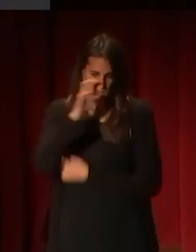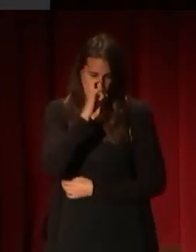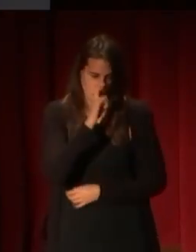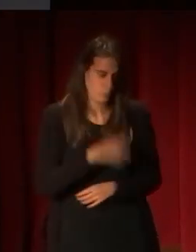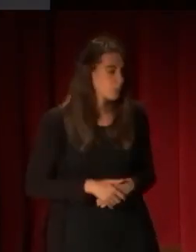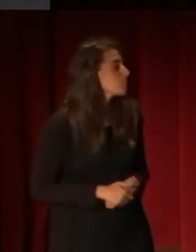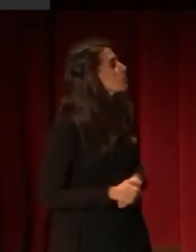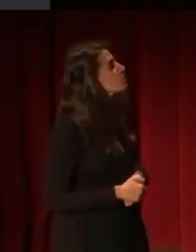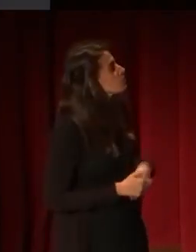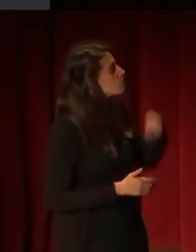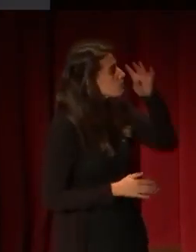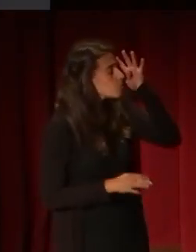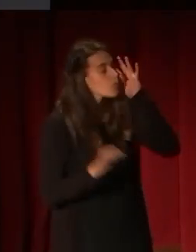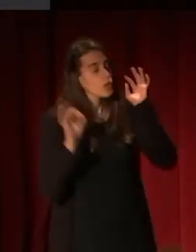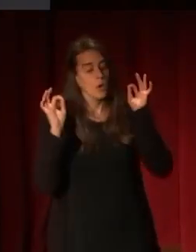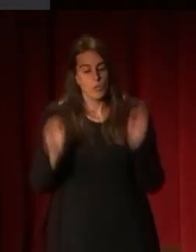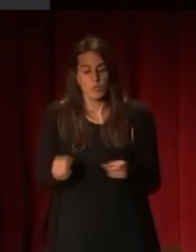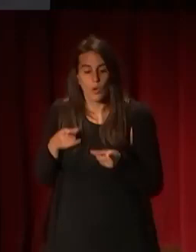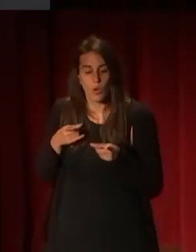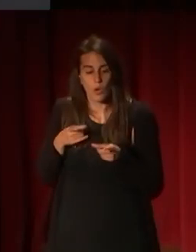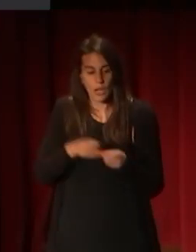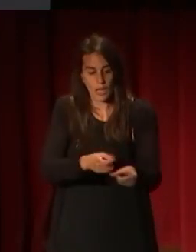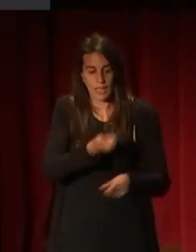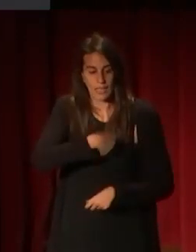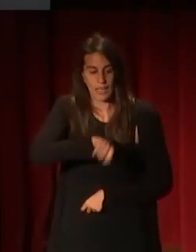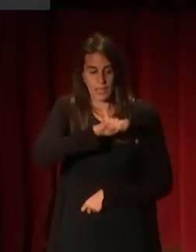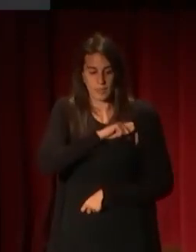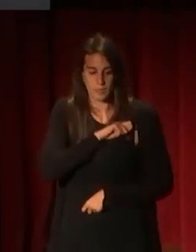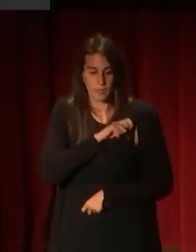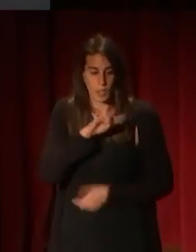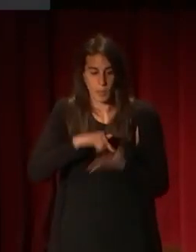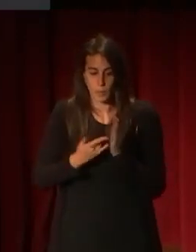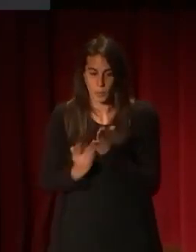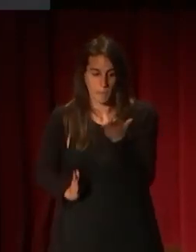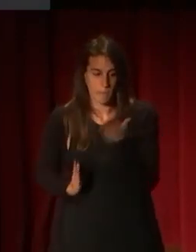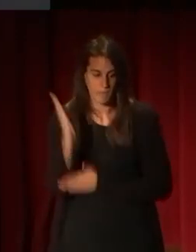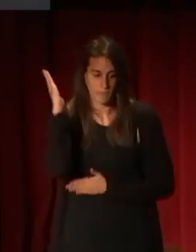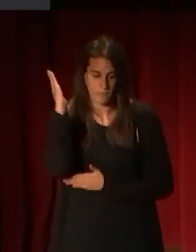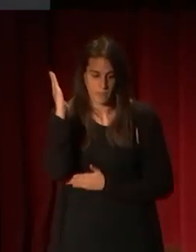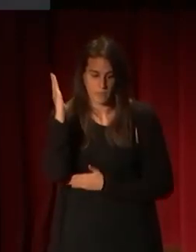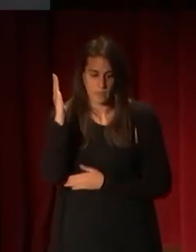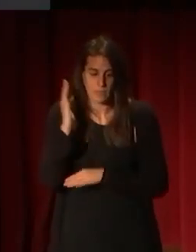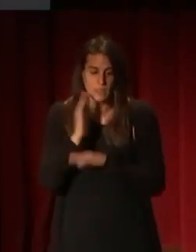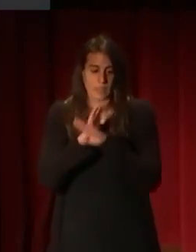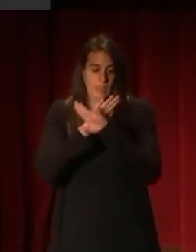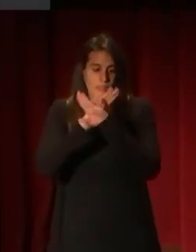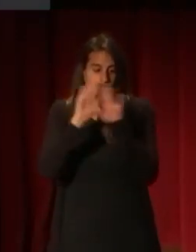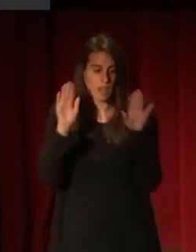resistencia la guerra civil interrumpe estos proyectos finalmente